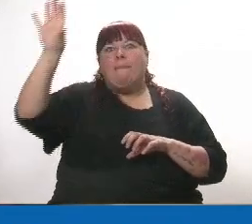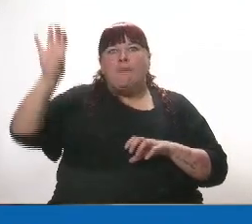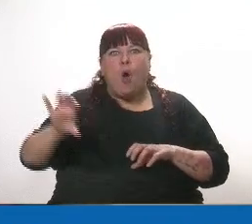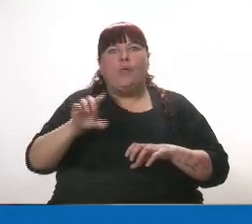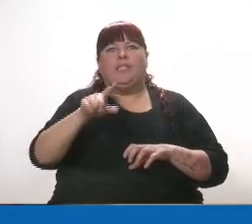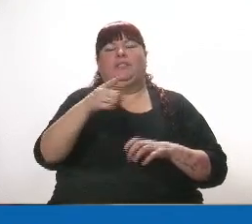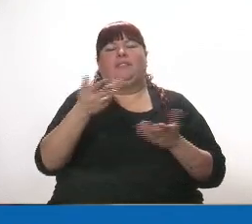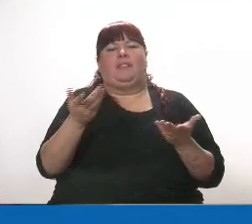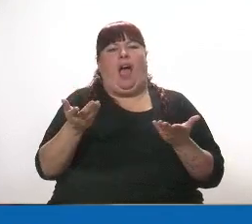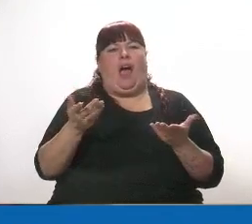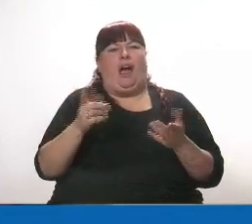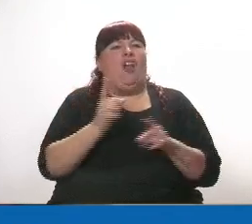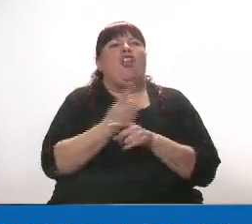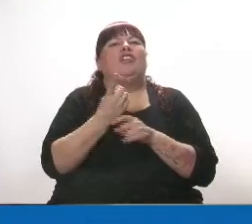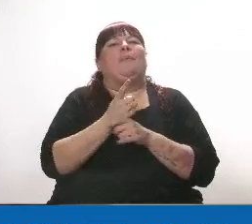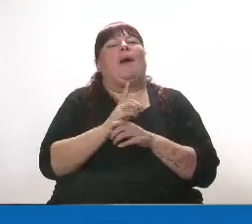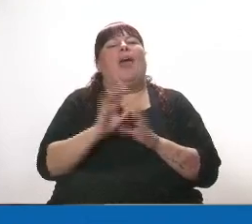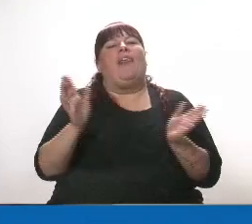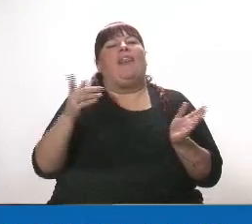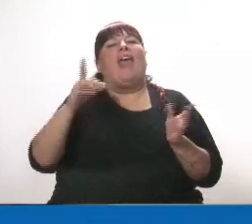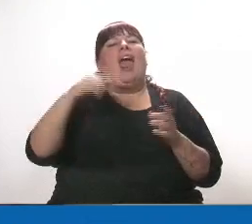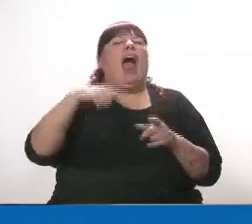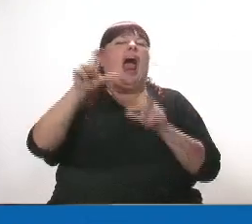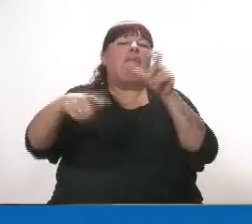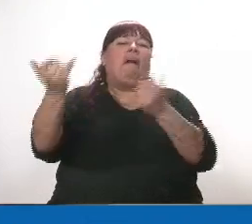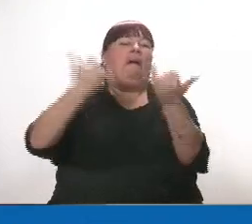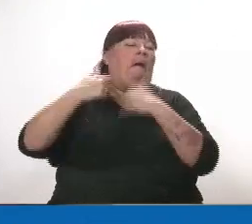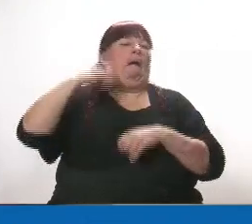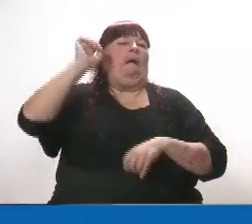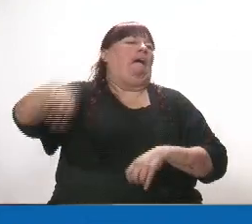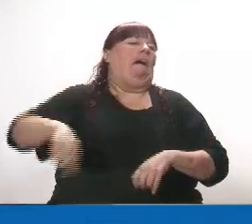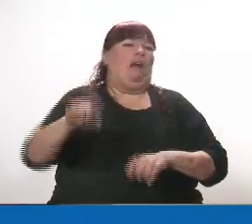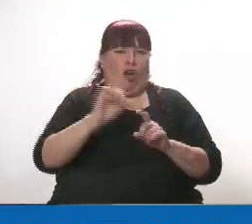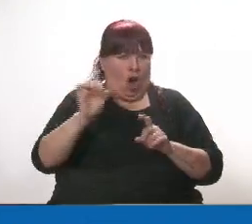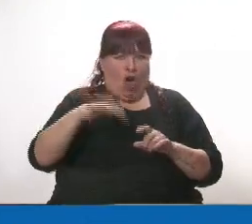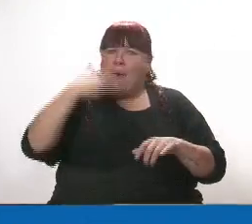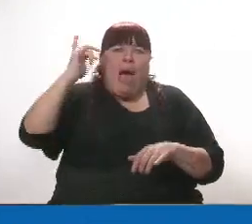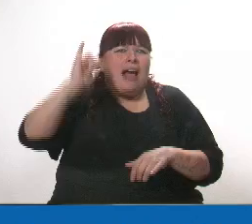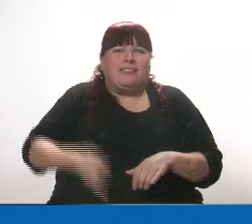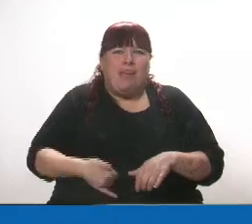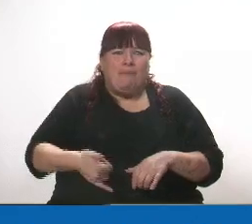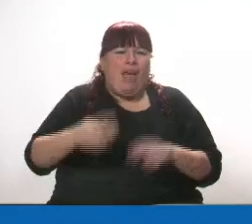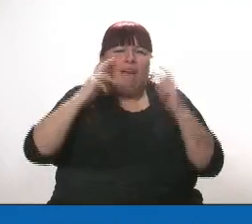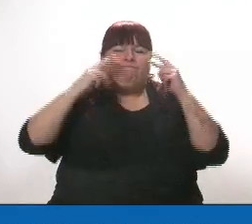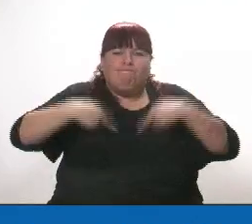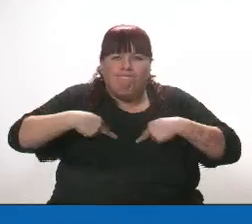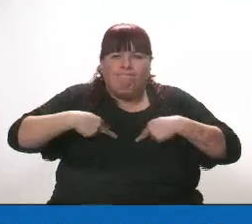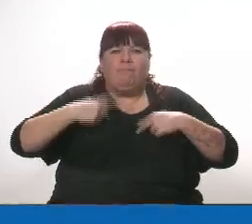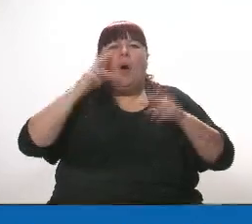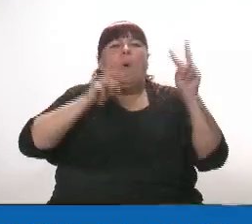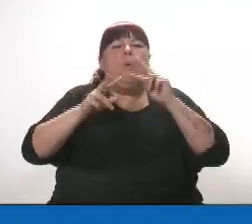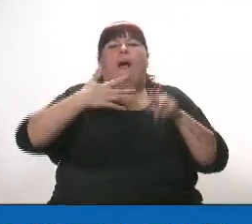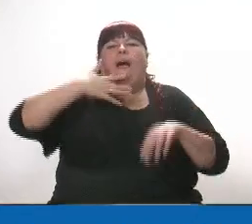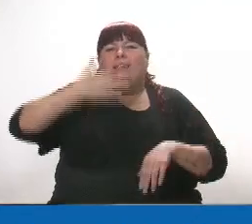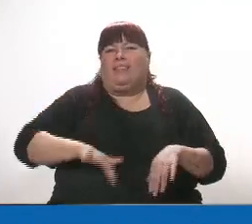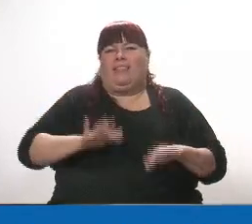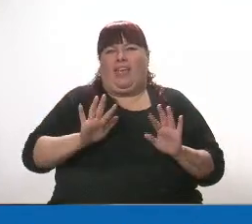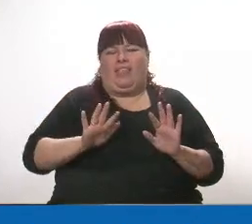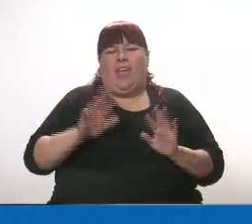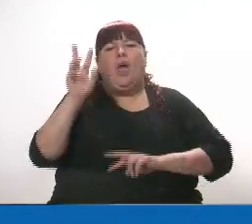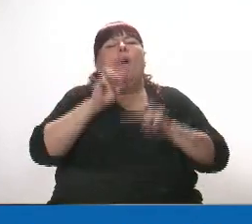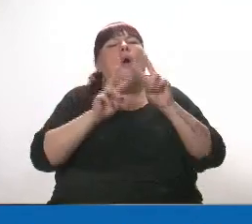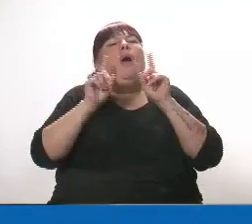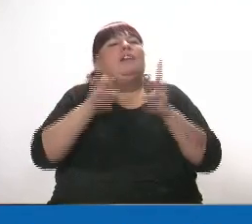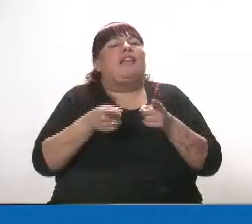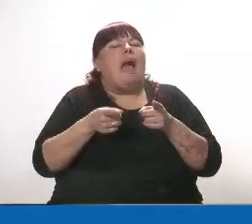provincias negar lo que piensa la sociedad tenemos que aceptarlo interpelar noos tratar de entenderlo Y tratar